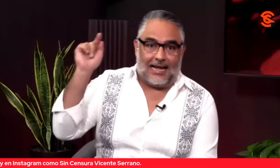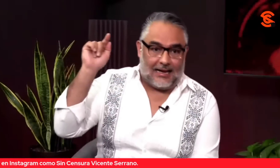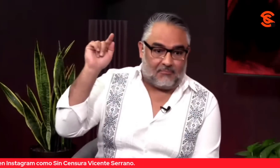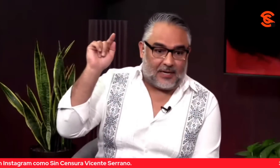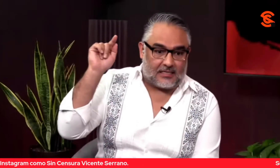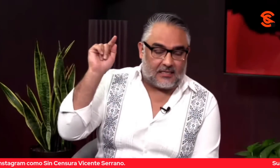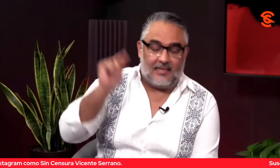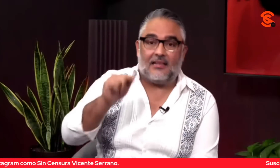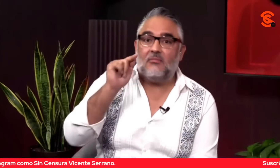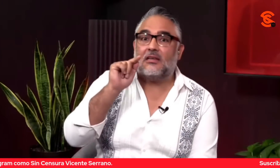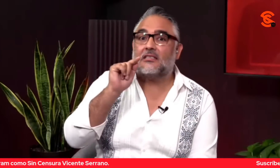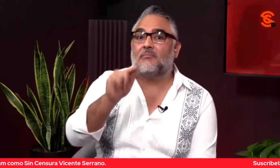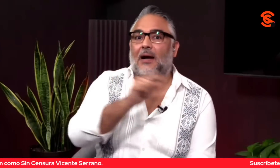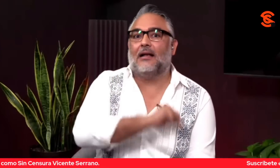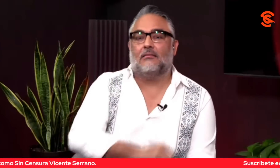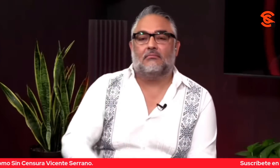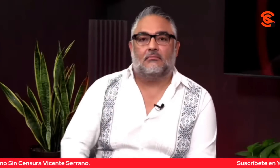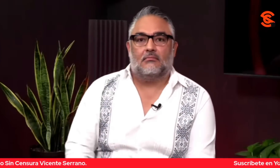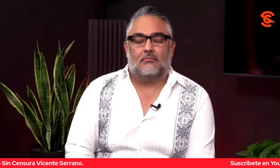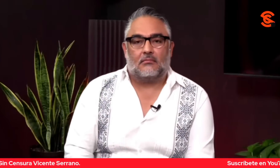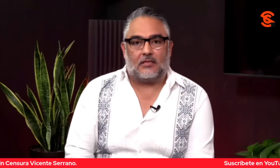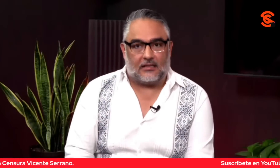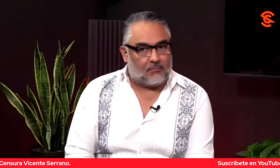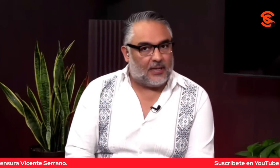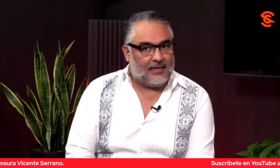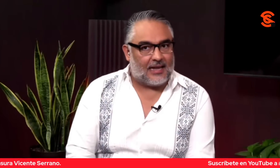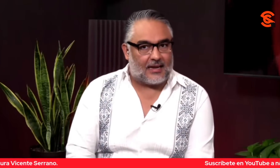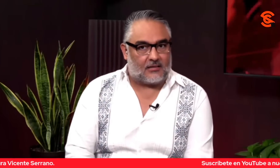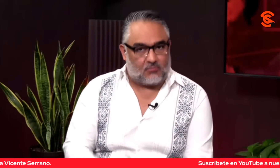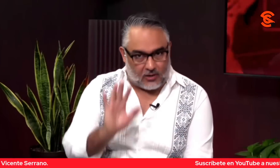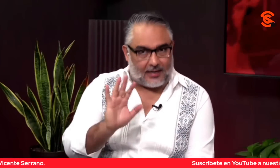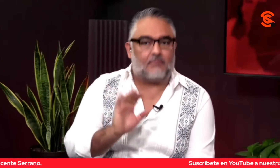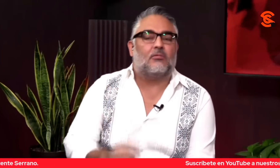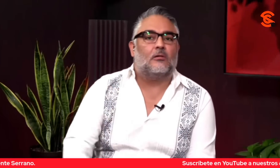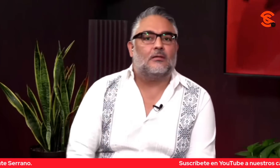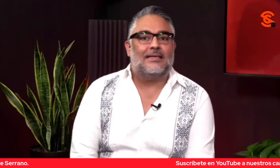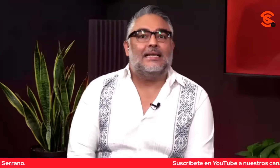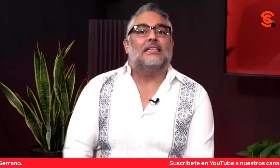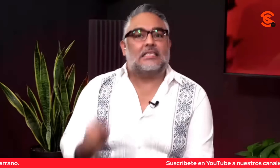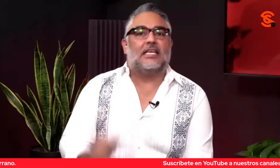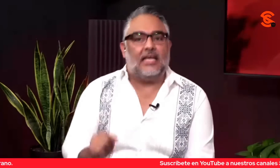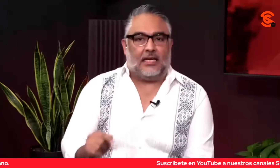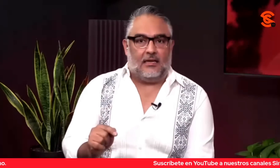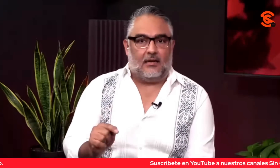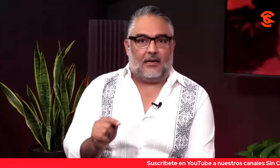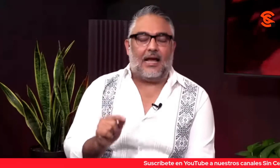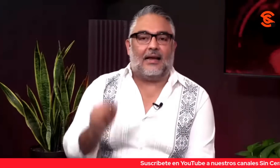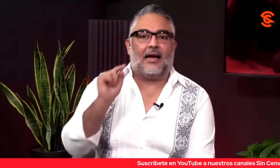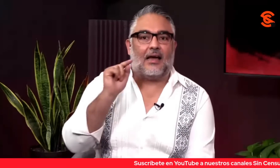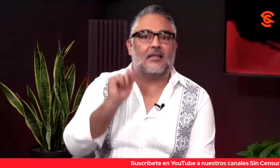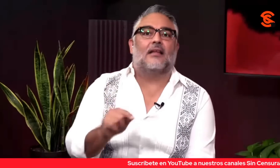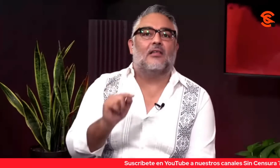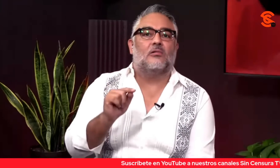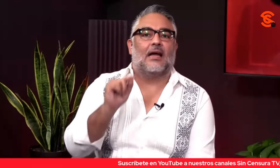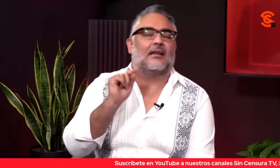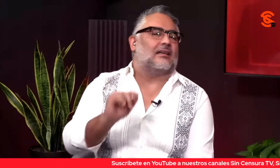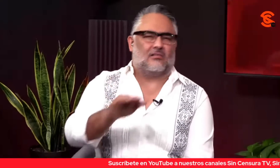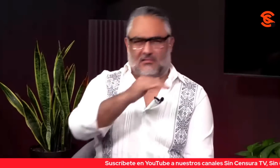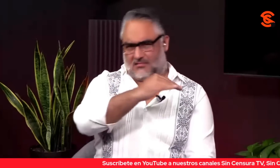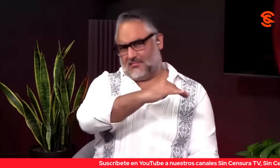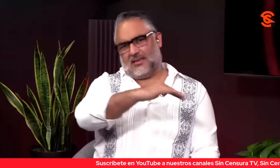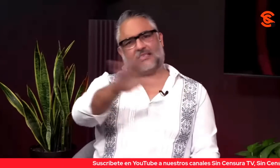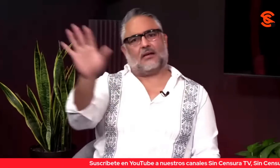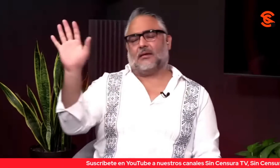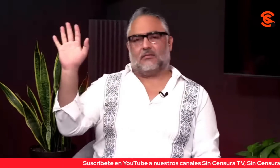a la presidenta municipal de Tepic Nayarit, por ejemplo, sí le han enjaretado una